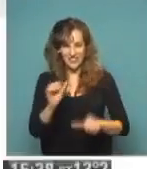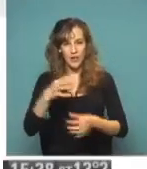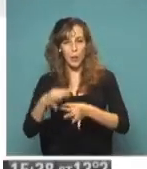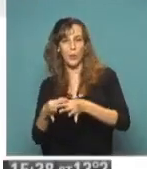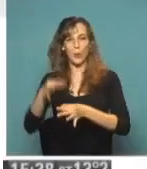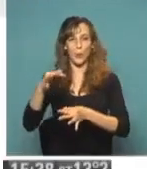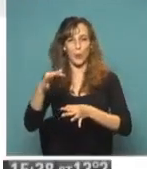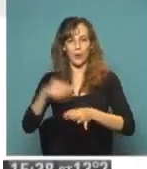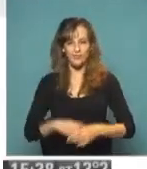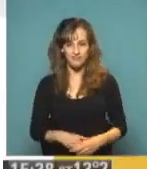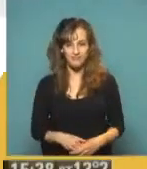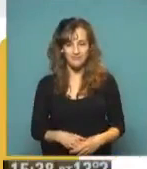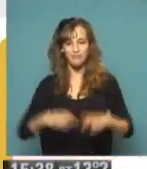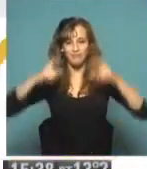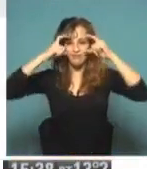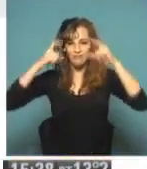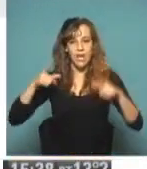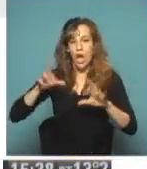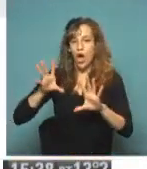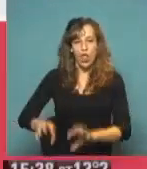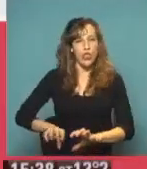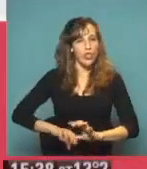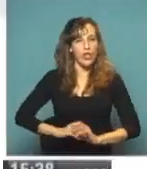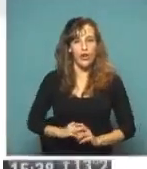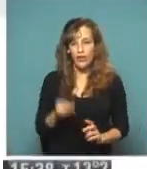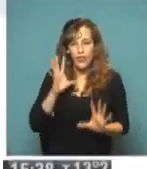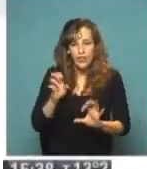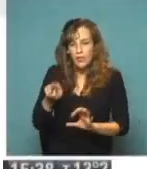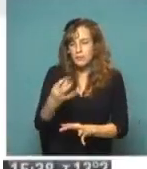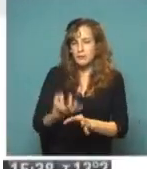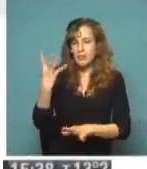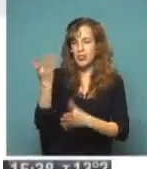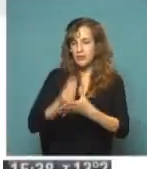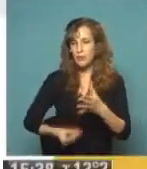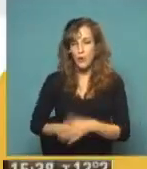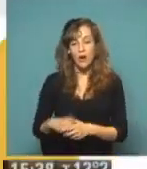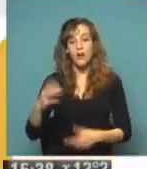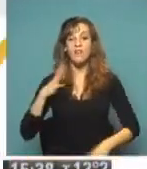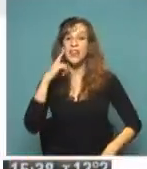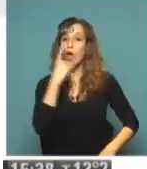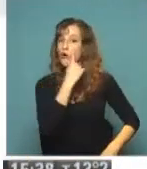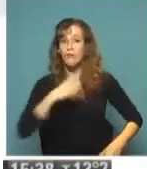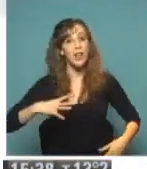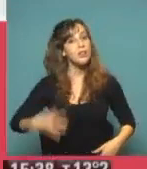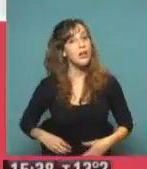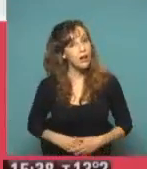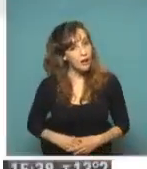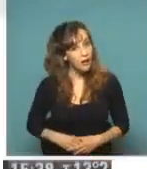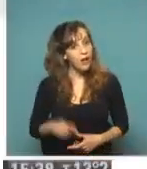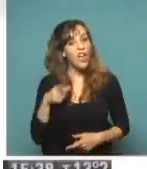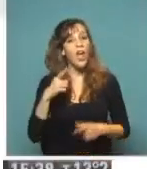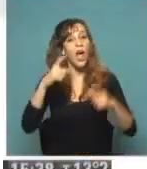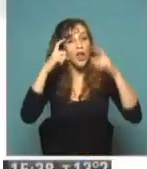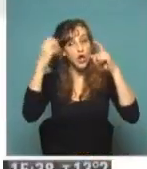ensayo. Ay, no te banco todo lo que hiciste. No tiene ojos, perdóname, ¿qué tiene? ¿Anteojos de sol? Discúlpame. El